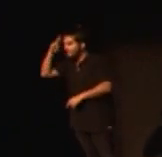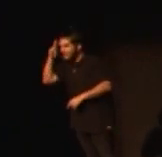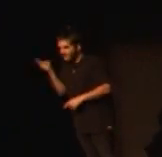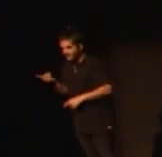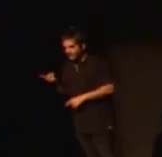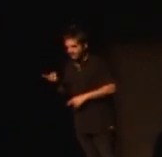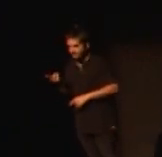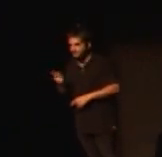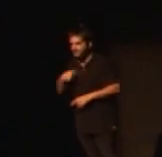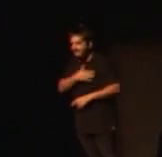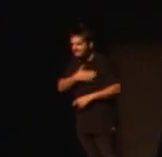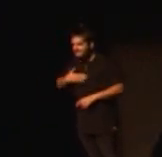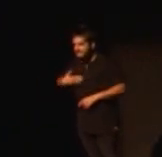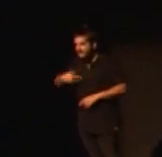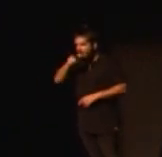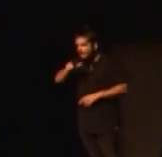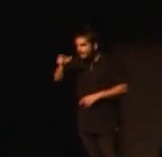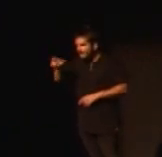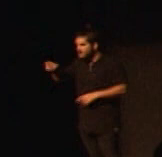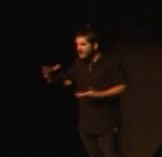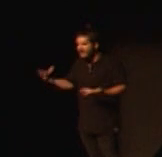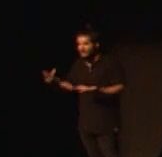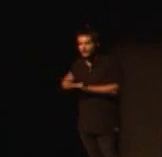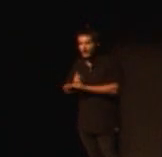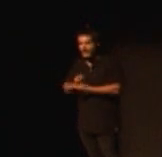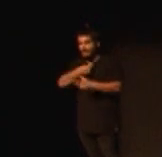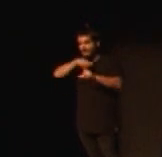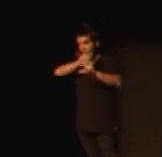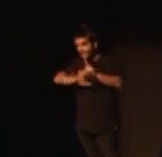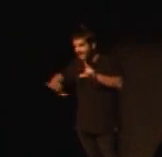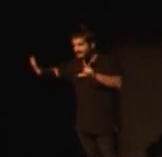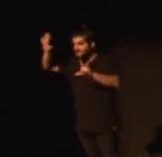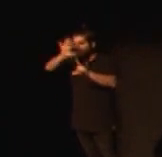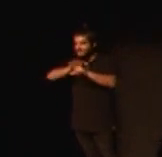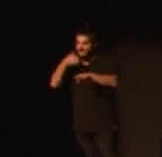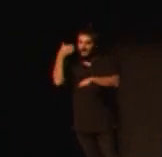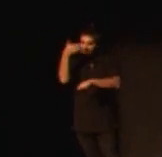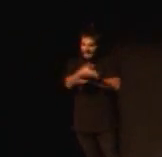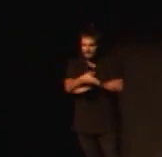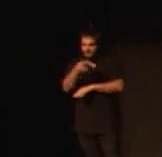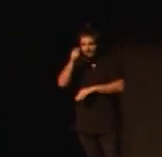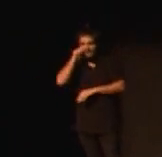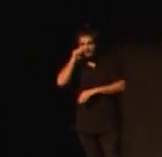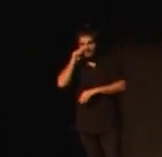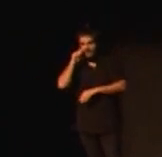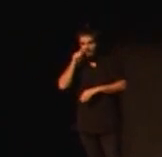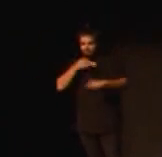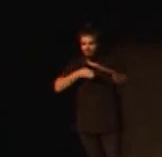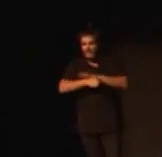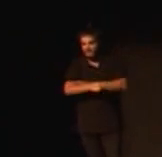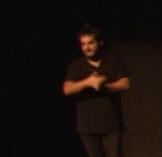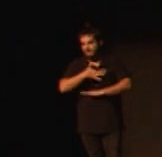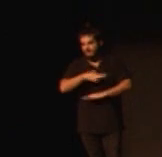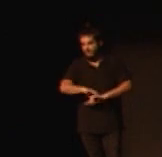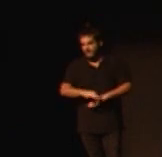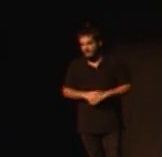los habitantes de España y todos los lectores en español. Por eso, gracias a la colaboración de la ONCE, se consiguió